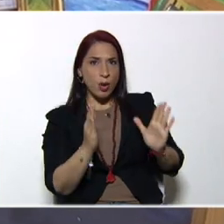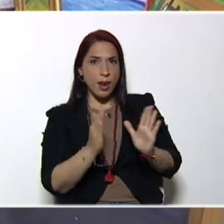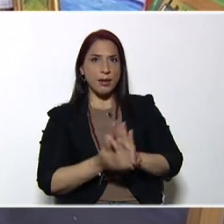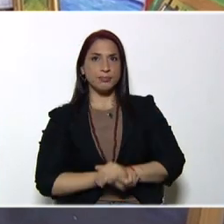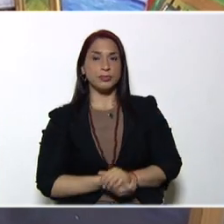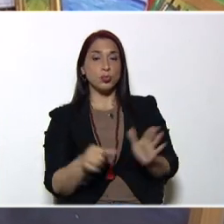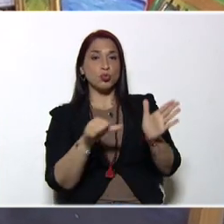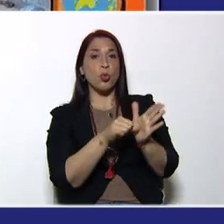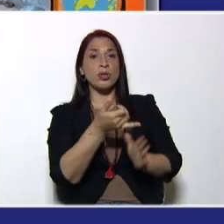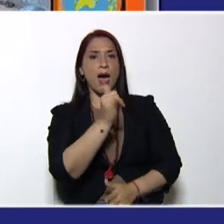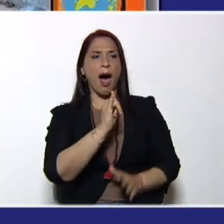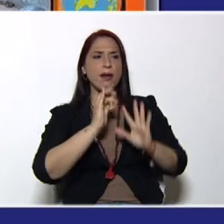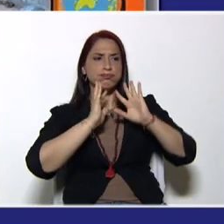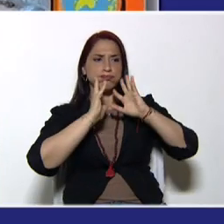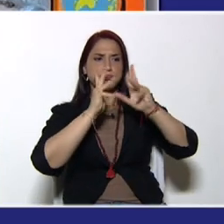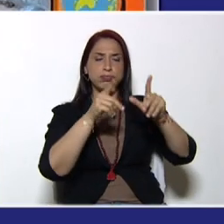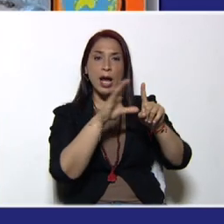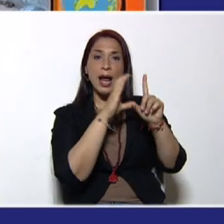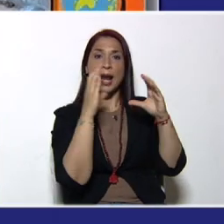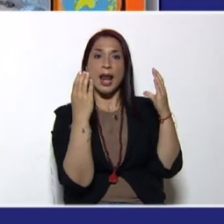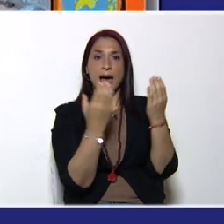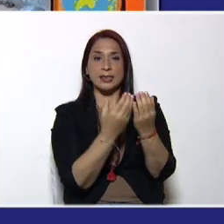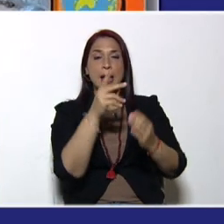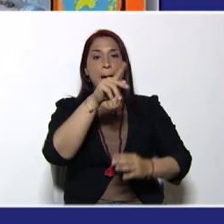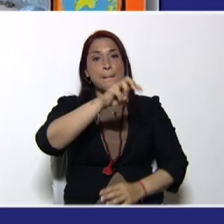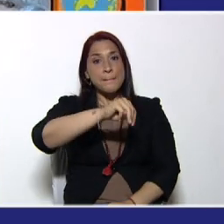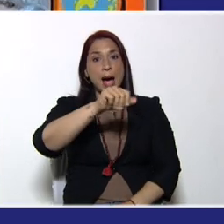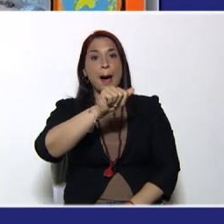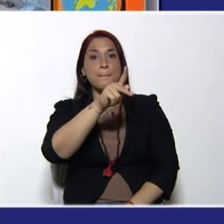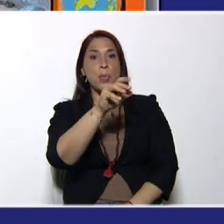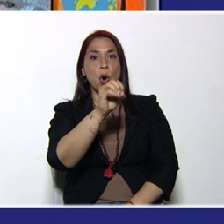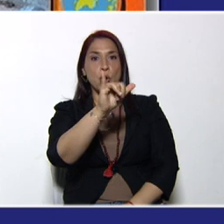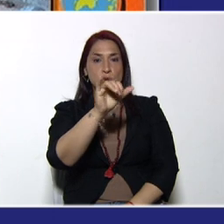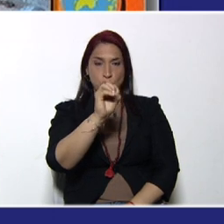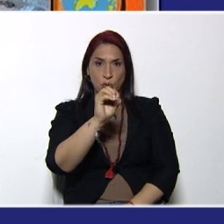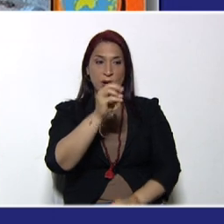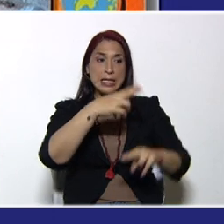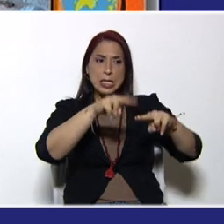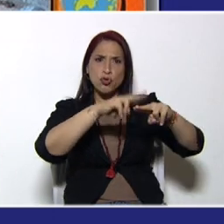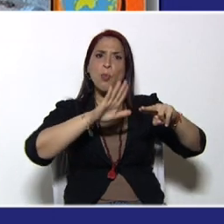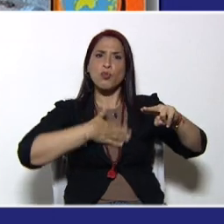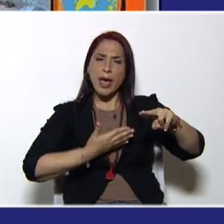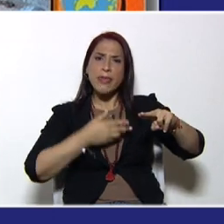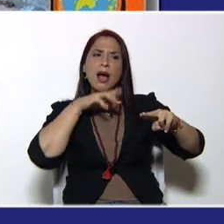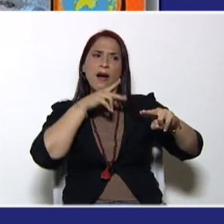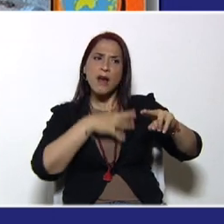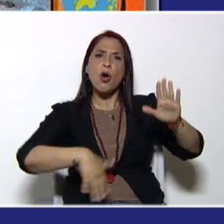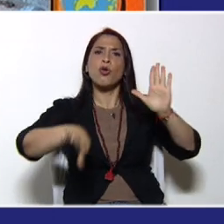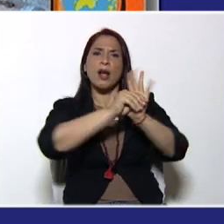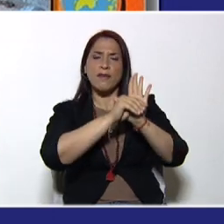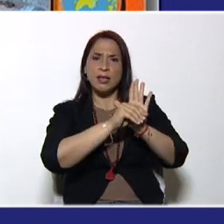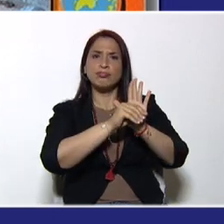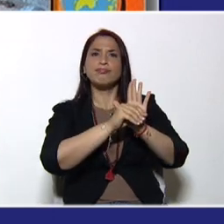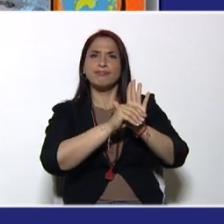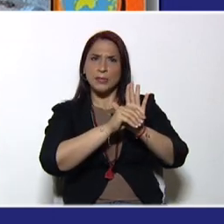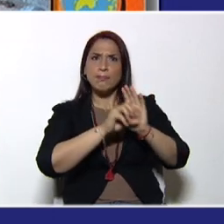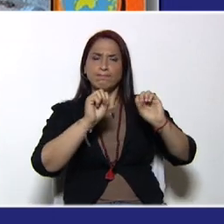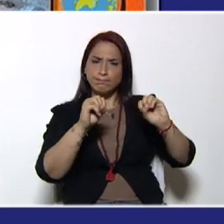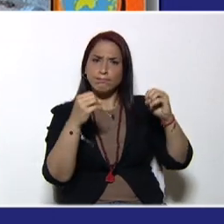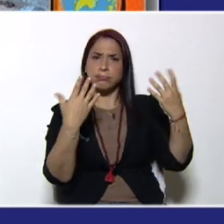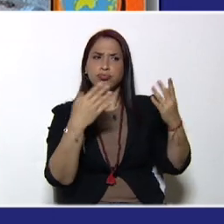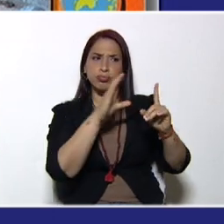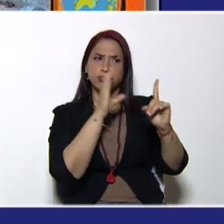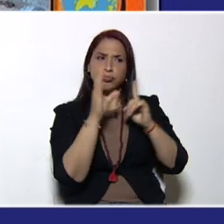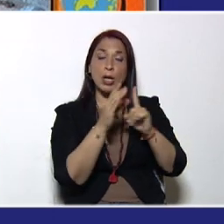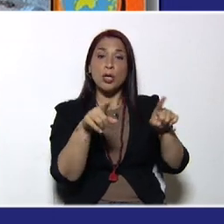en donde están dando clases en mapoyo para que los niños de ese pueblo indígena puedan hablarlo nuevamente y se rescate esa cultura. Igualmente hay